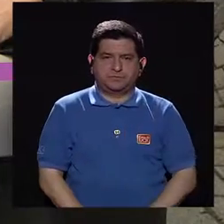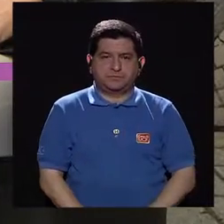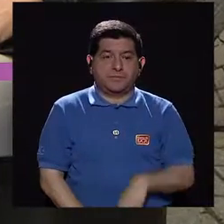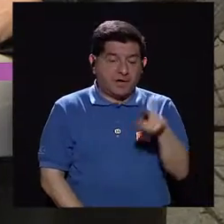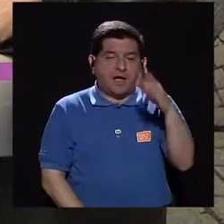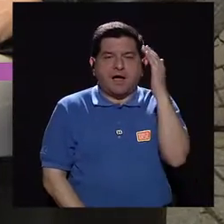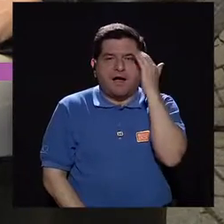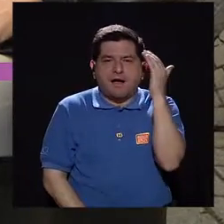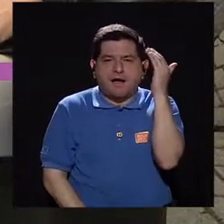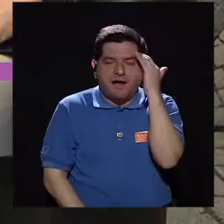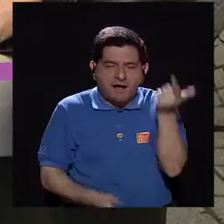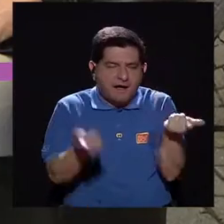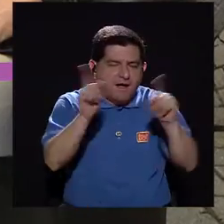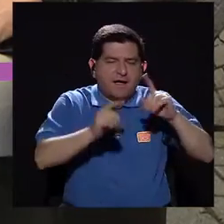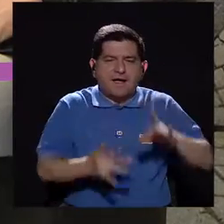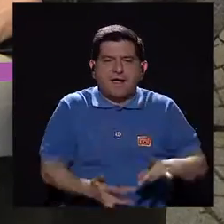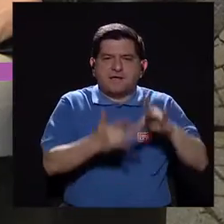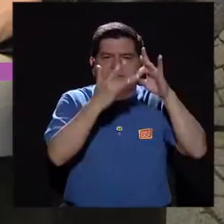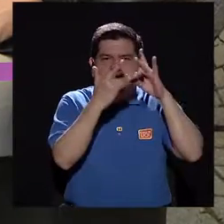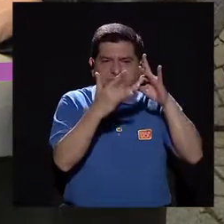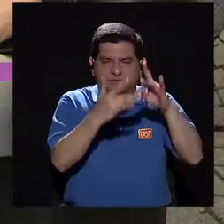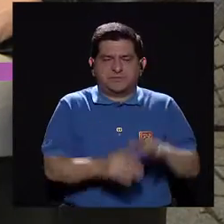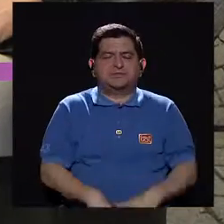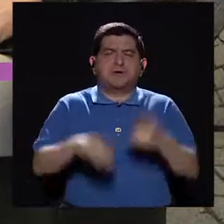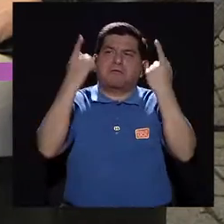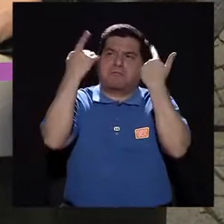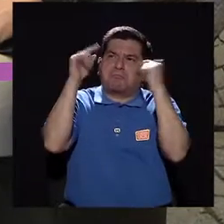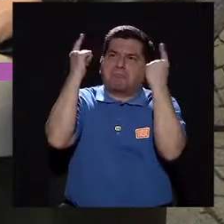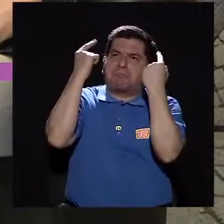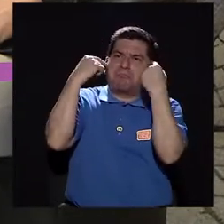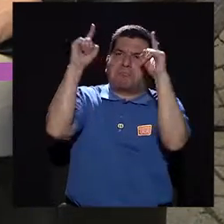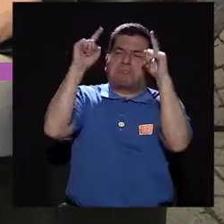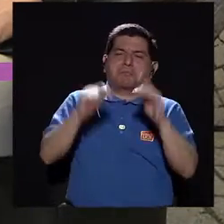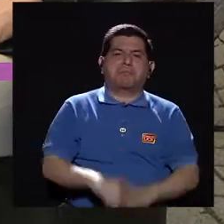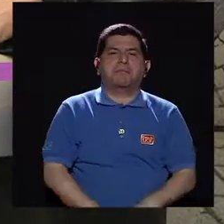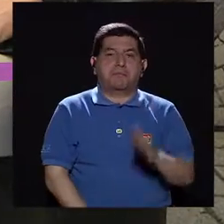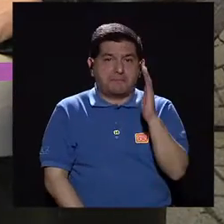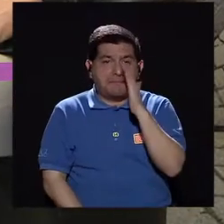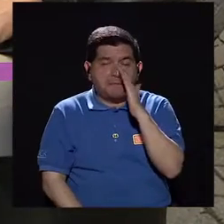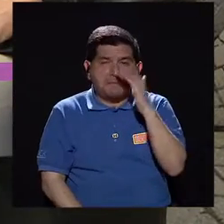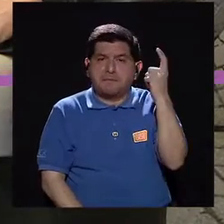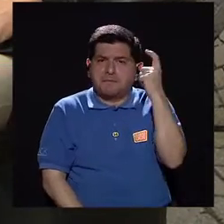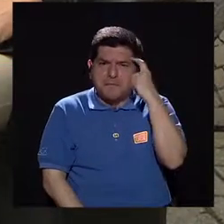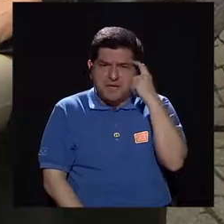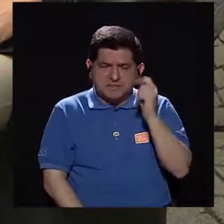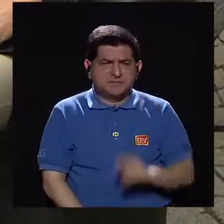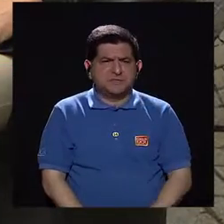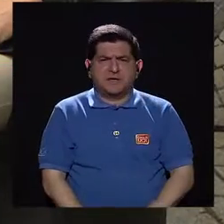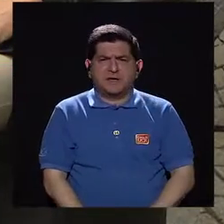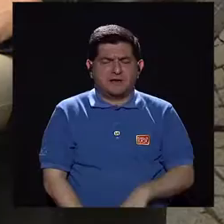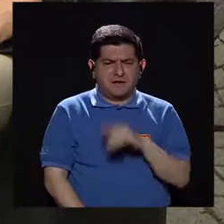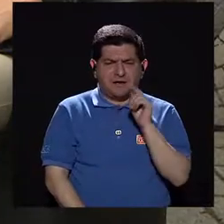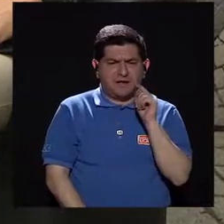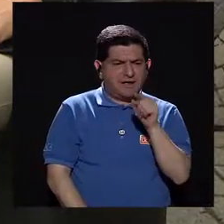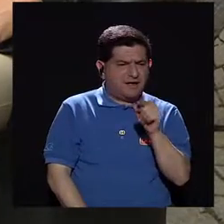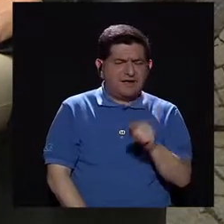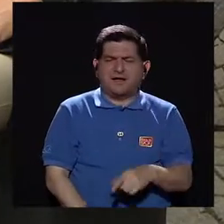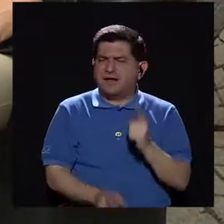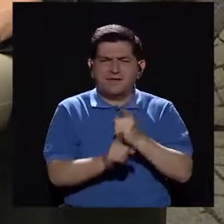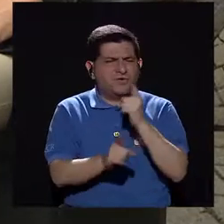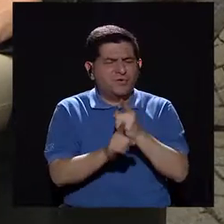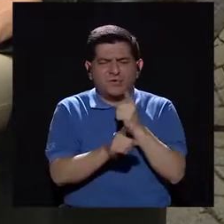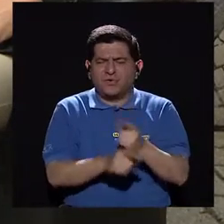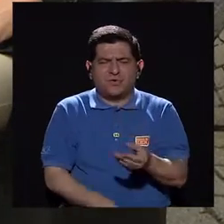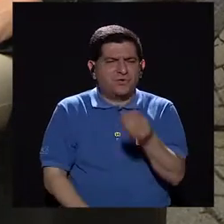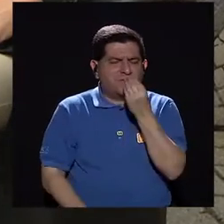madres que conozca casos especiales exitosos de madres que pensaban que no estaban alimentando